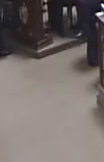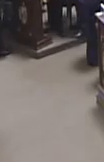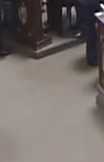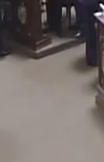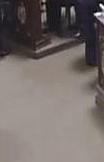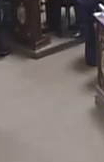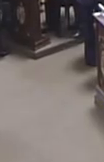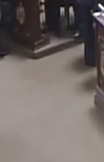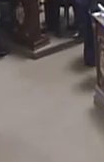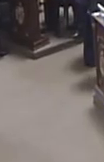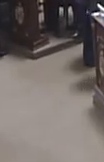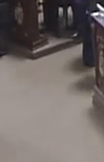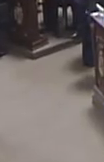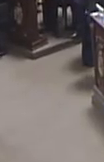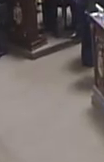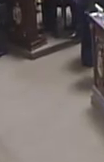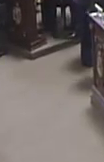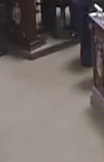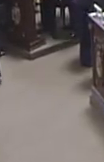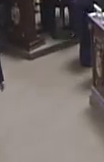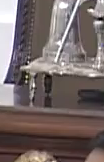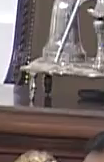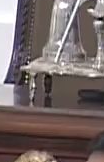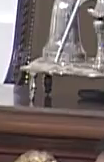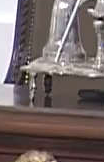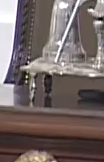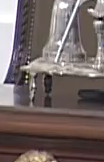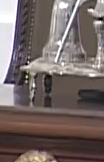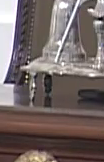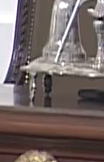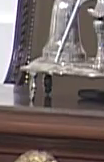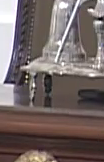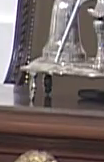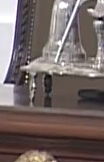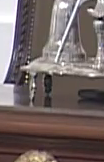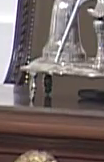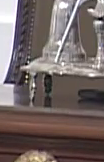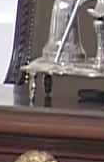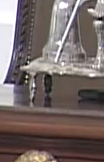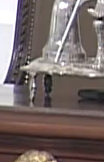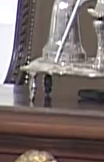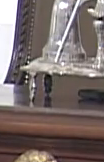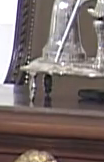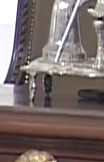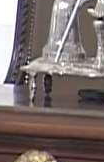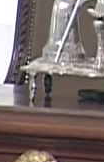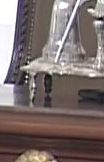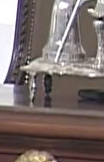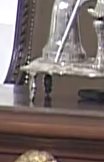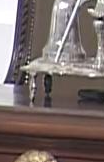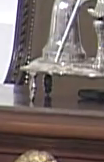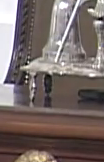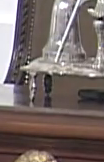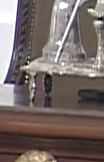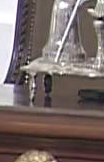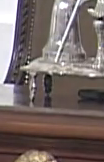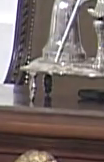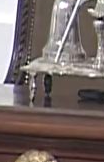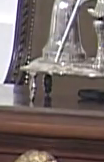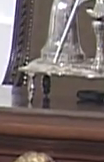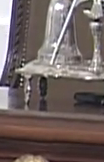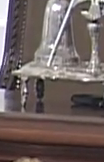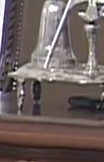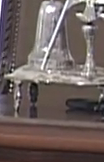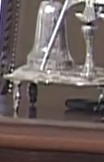Se autoriza, diputada Presidente. En consecuencia y con fundamento en el artículo 260, segundo párrafo del Reglamento del Congreso